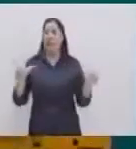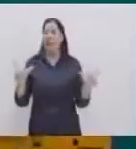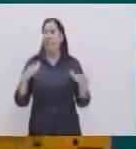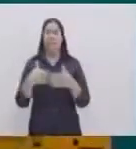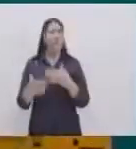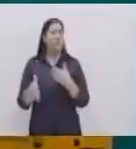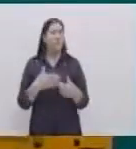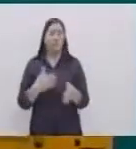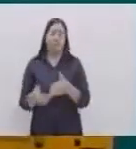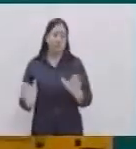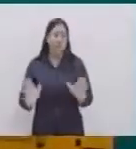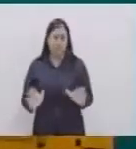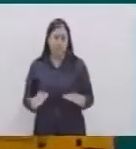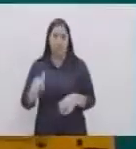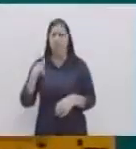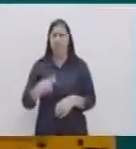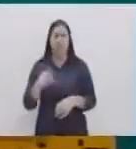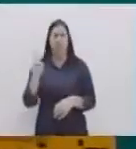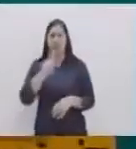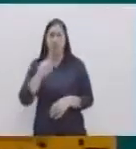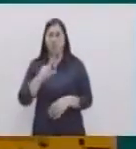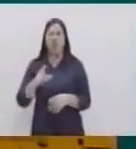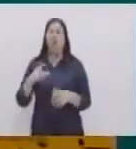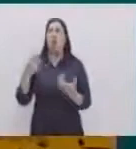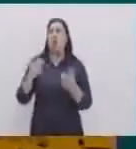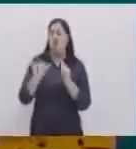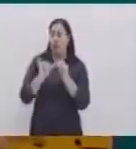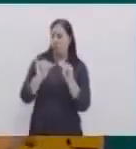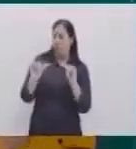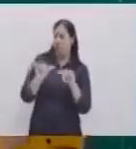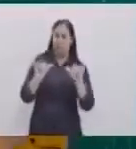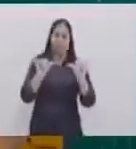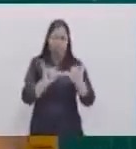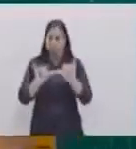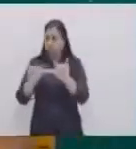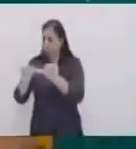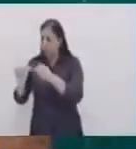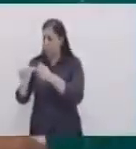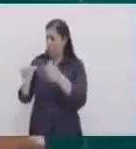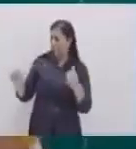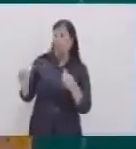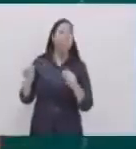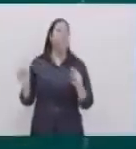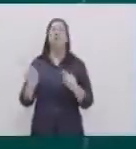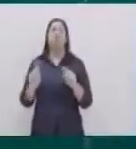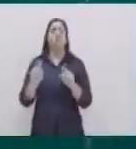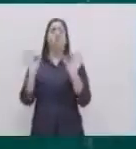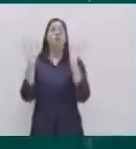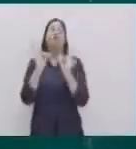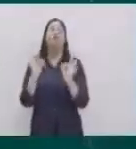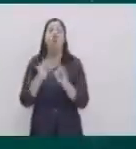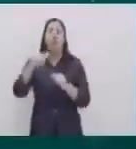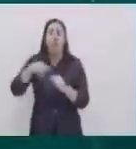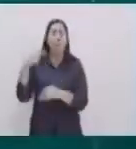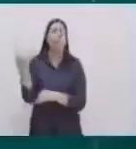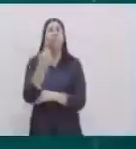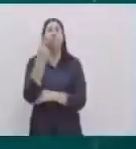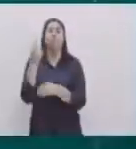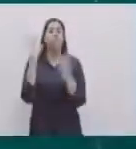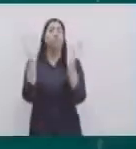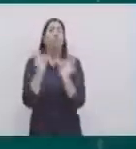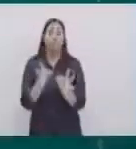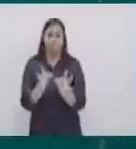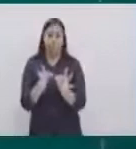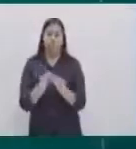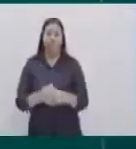recta, aquí todavía no vamos a hablar de medidas, sino más de construcción. Entonces vamos a dibujar cualquier recta de